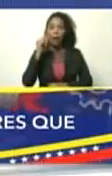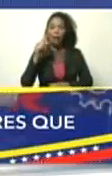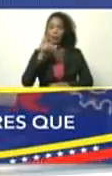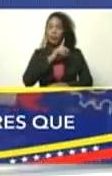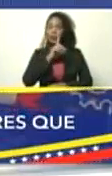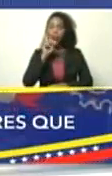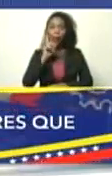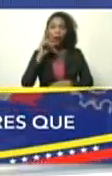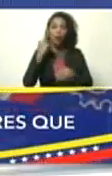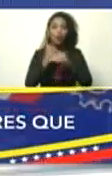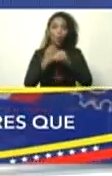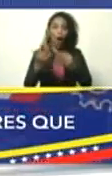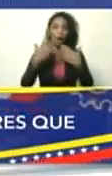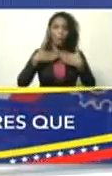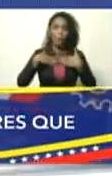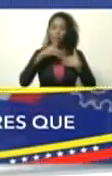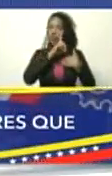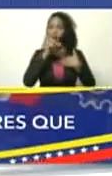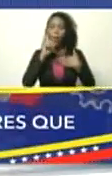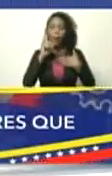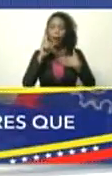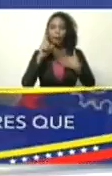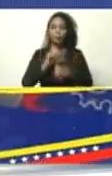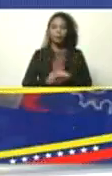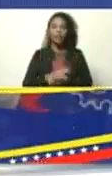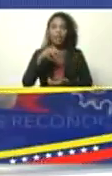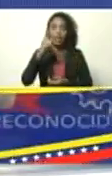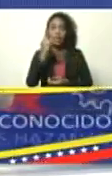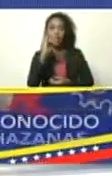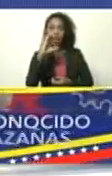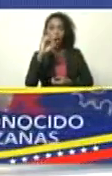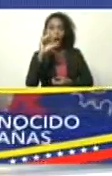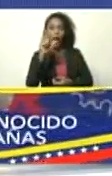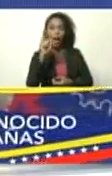Maduro también. Nicolás de Jesús Maduro García.